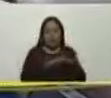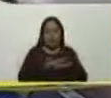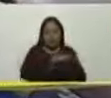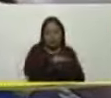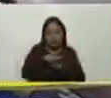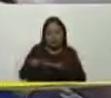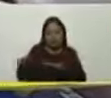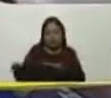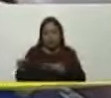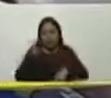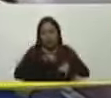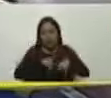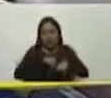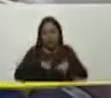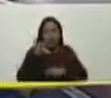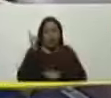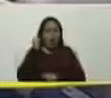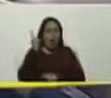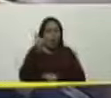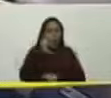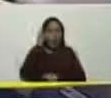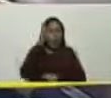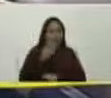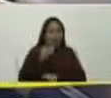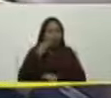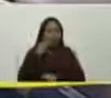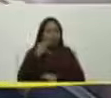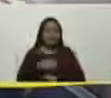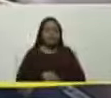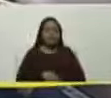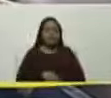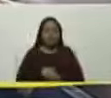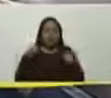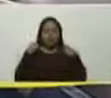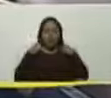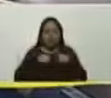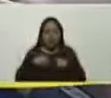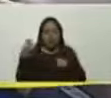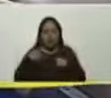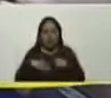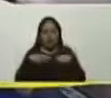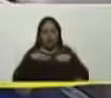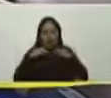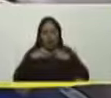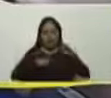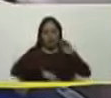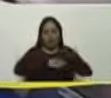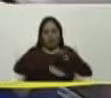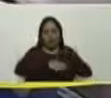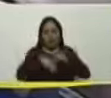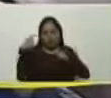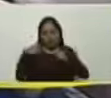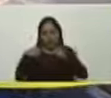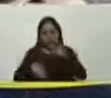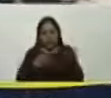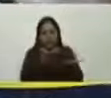niño, a cada niña, a cada joven, su bulto escolar con uniforme, zapatos y útiles